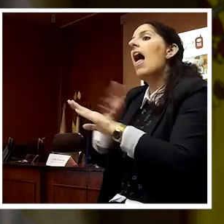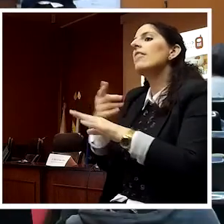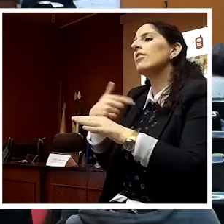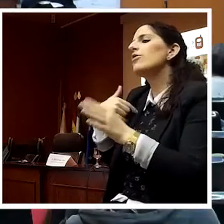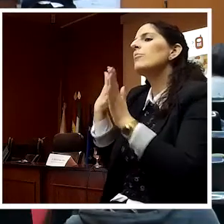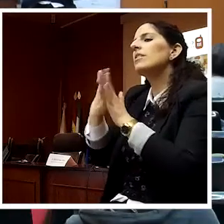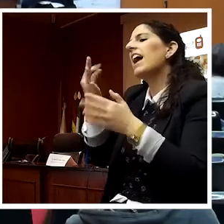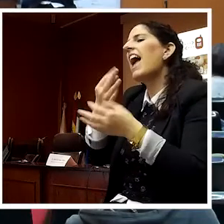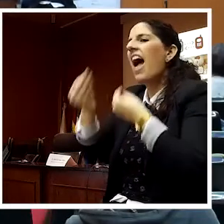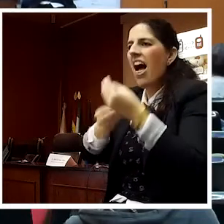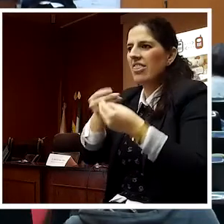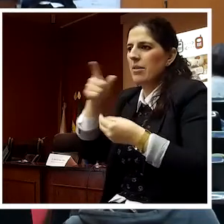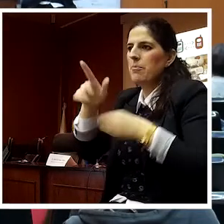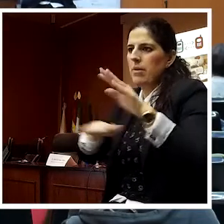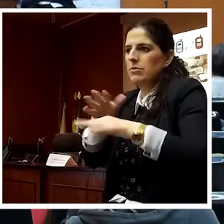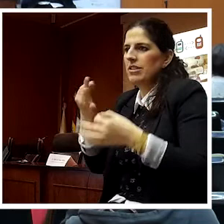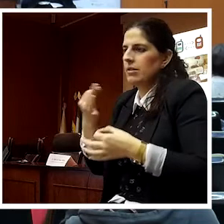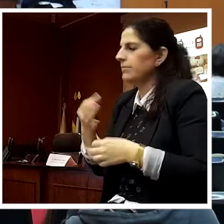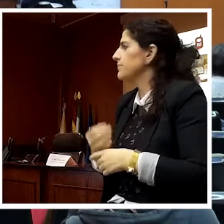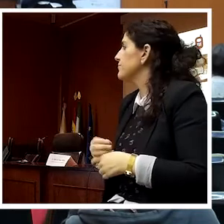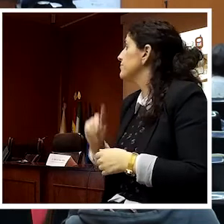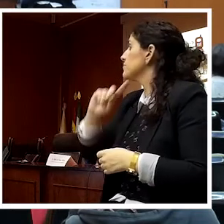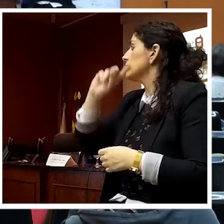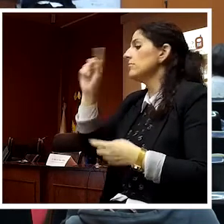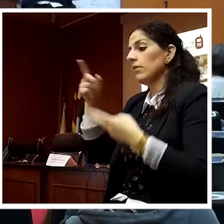equipo de emergencias. Bien, y ahora viene la segunda parte,